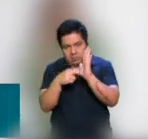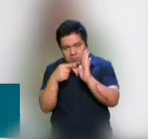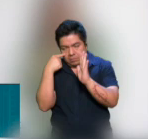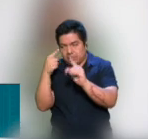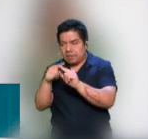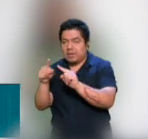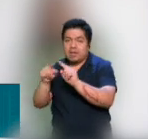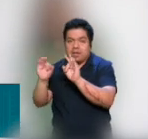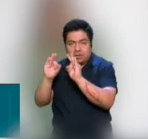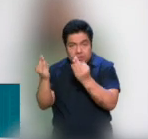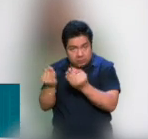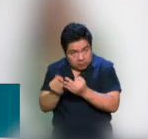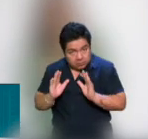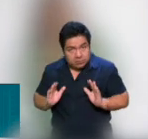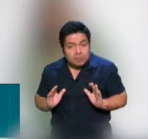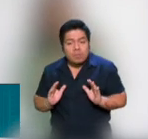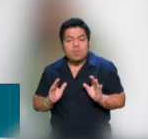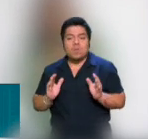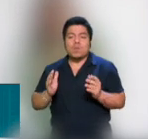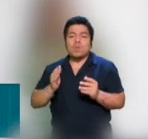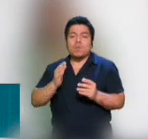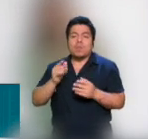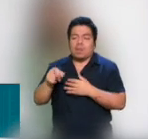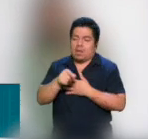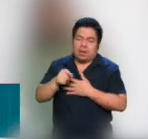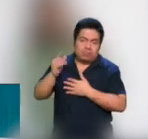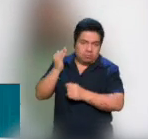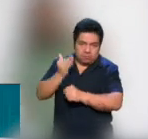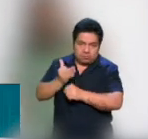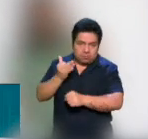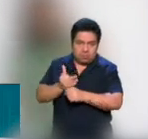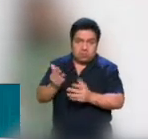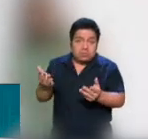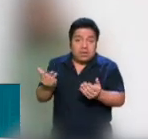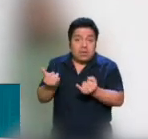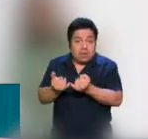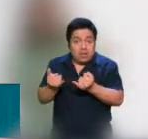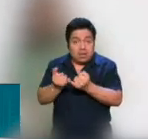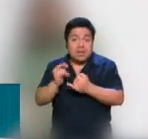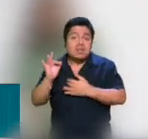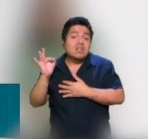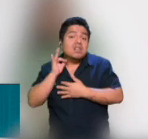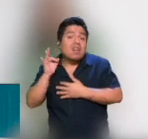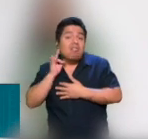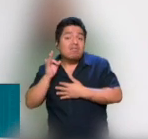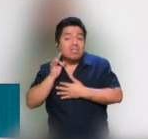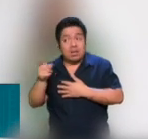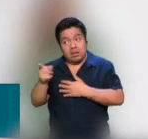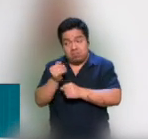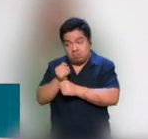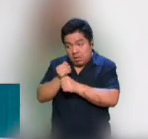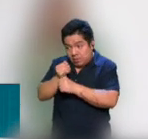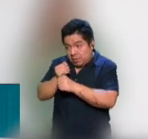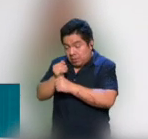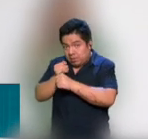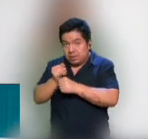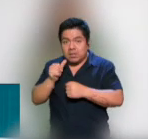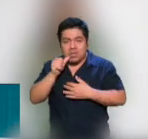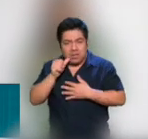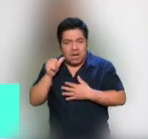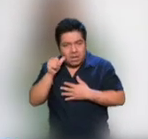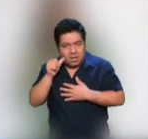formas. Entonces yo creo que eso es el planteamiento y además la propia Fiscalía pues está haciendo su trabajo y el fiscal fue